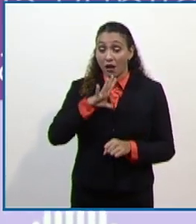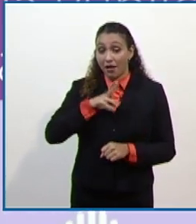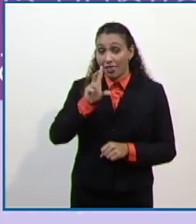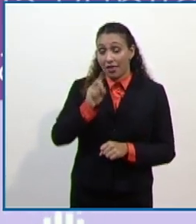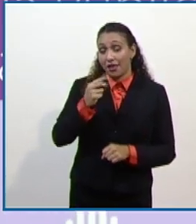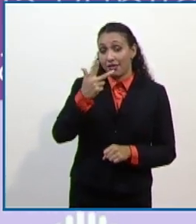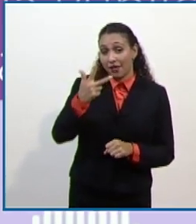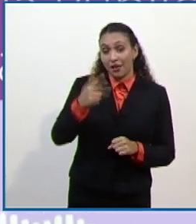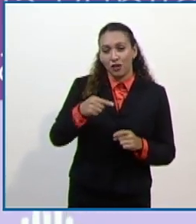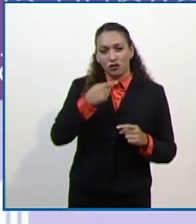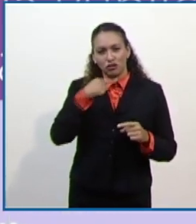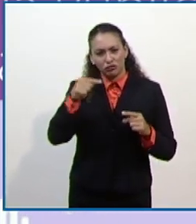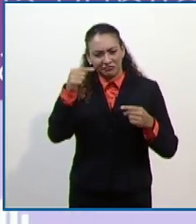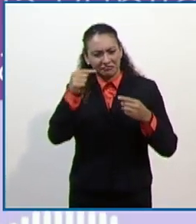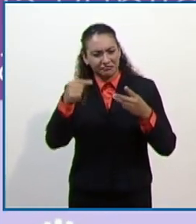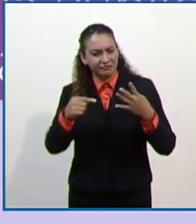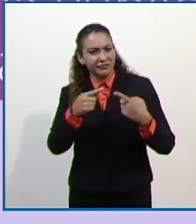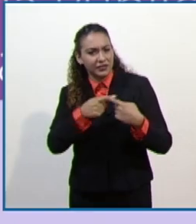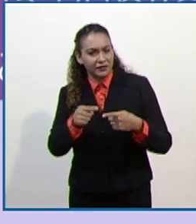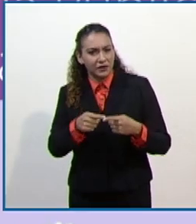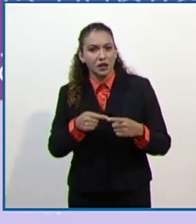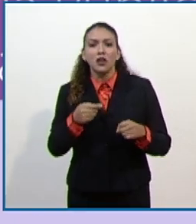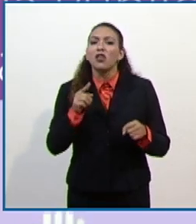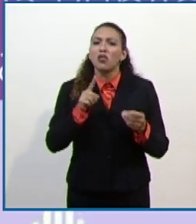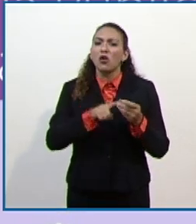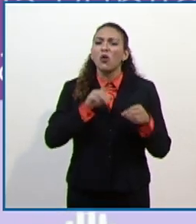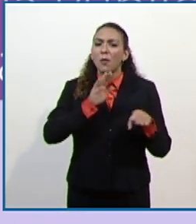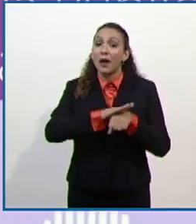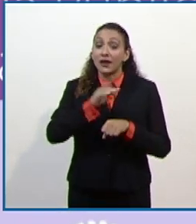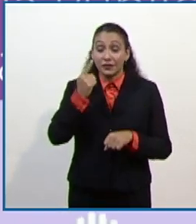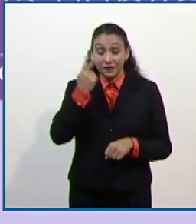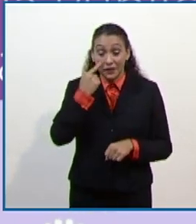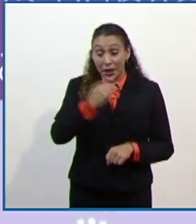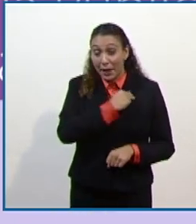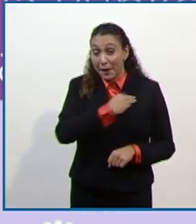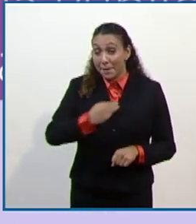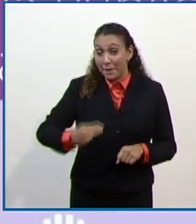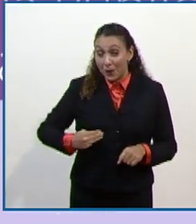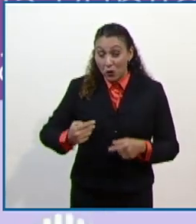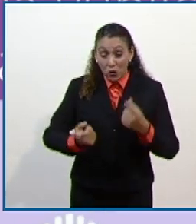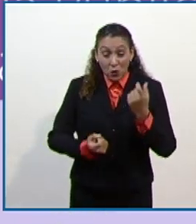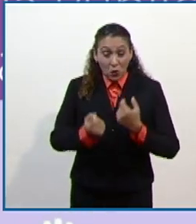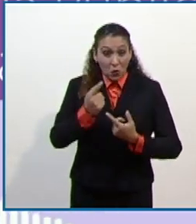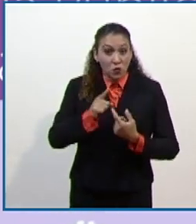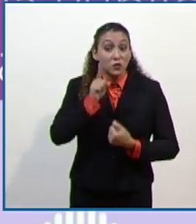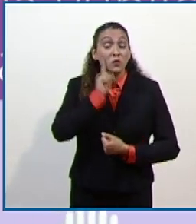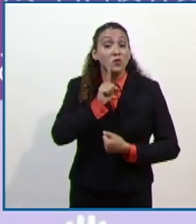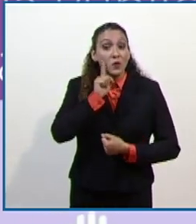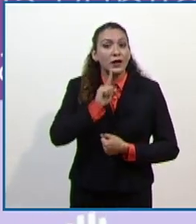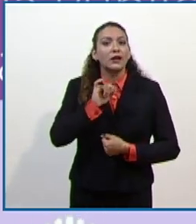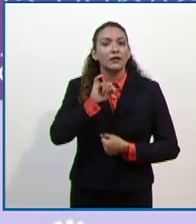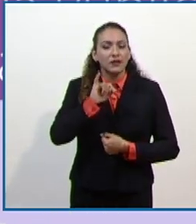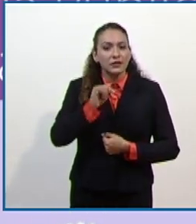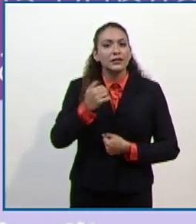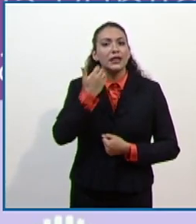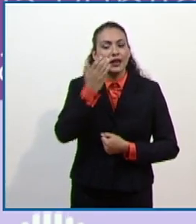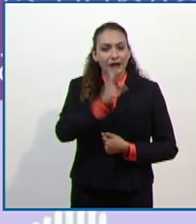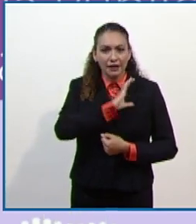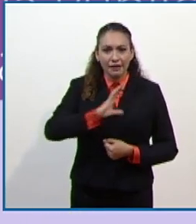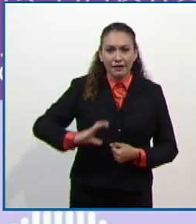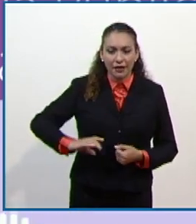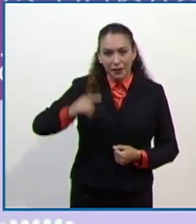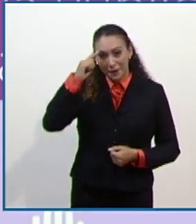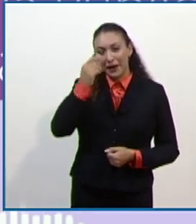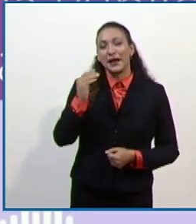y la principal incidencia están siendo en los municipios de aquellas mujeres que participaron para ser candidatas a